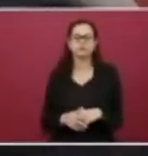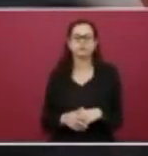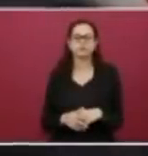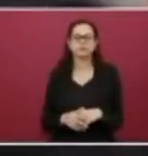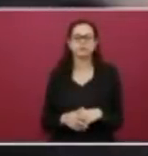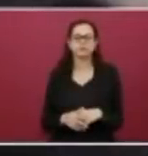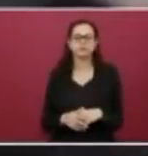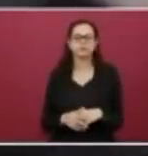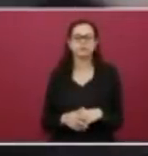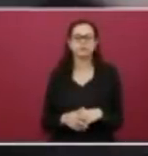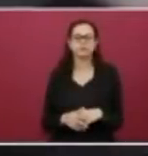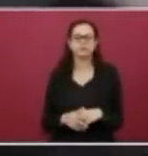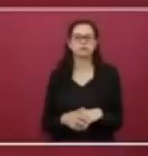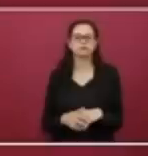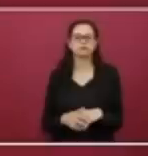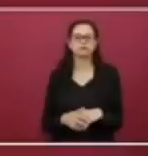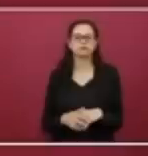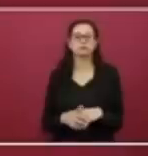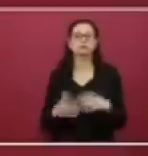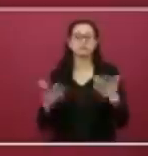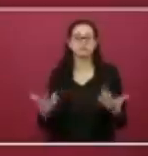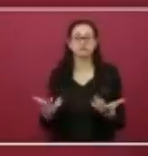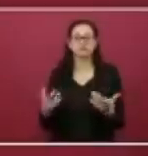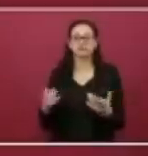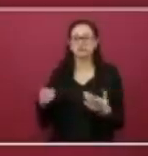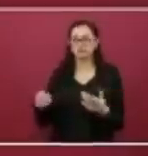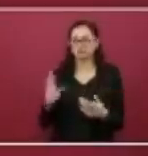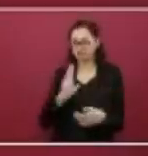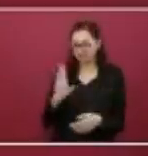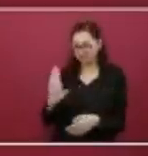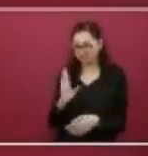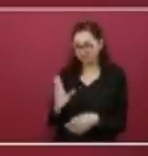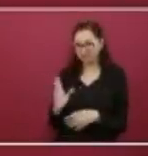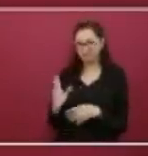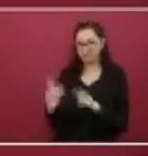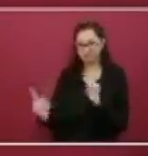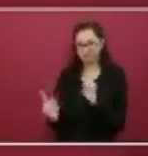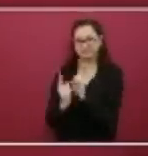tener el efecto que se tiene cuando hay una comunicación directa